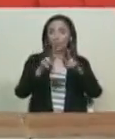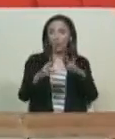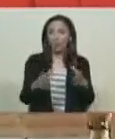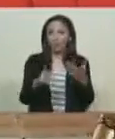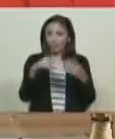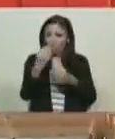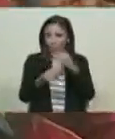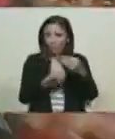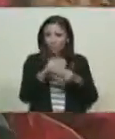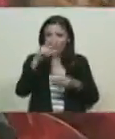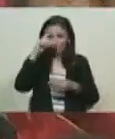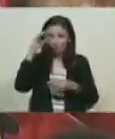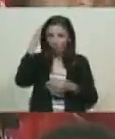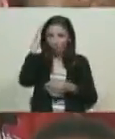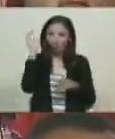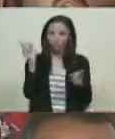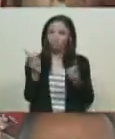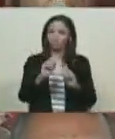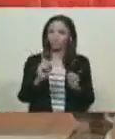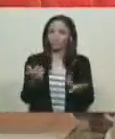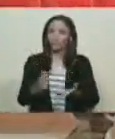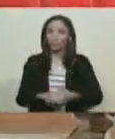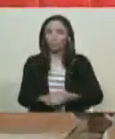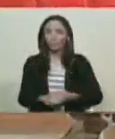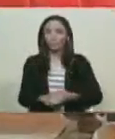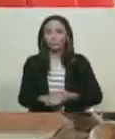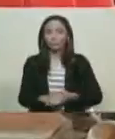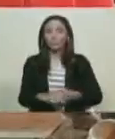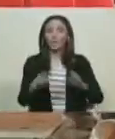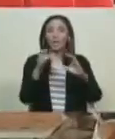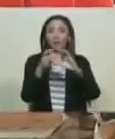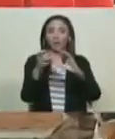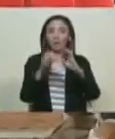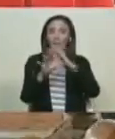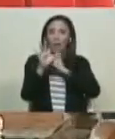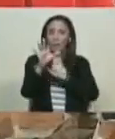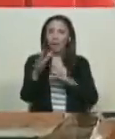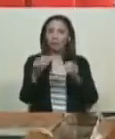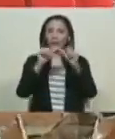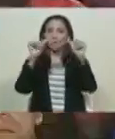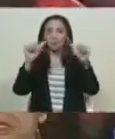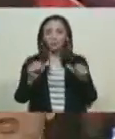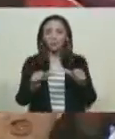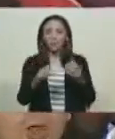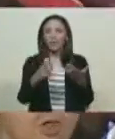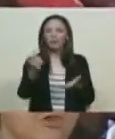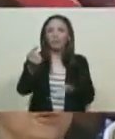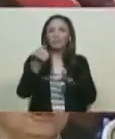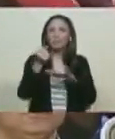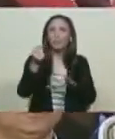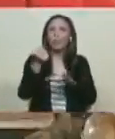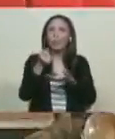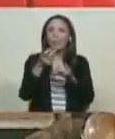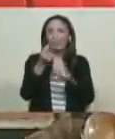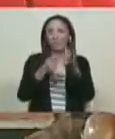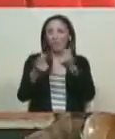Venezuela. Ramos Alú va a continuar el carnet de la patria, el sistema de protección.